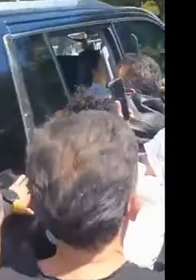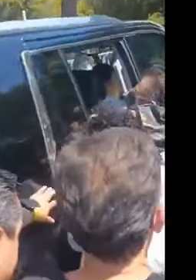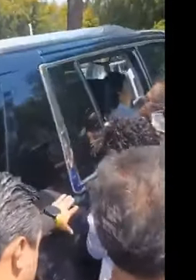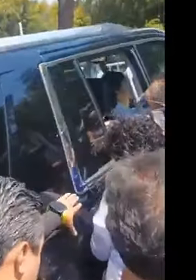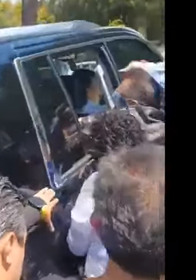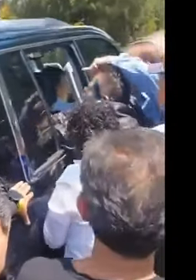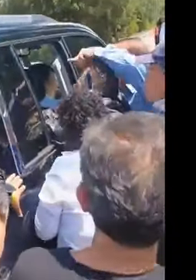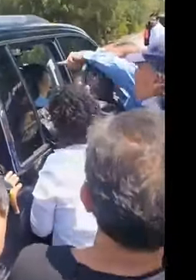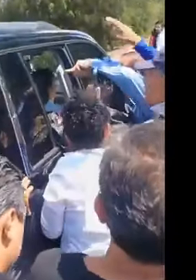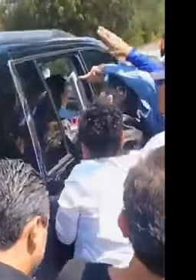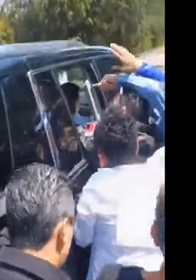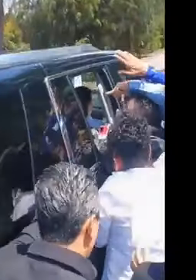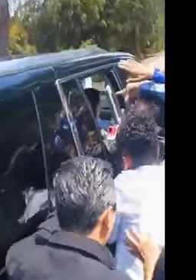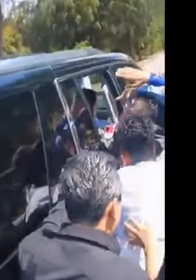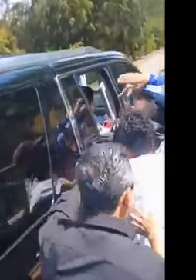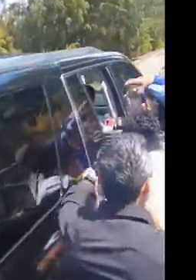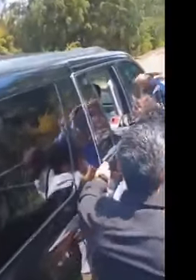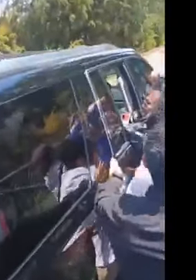se ve!